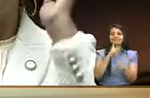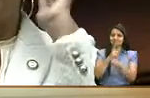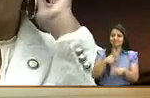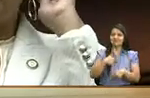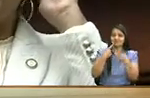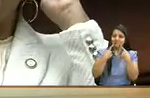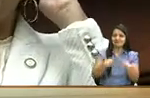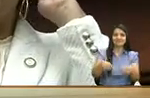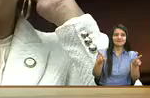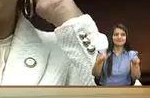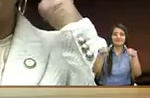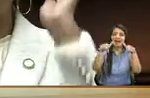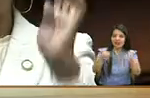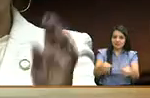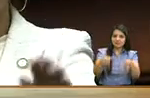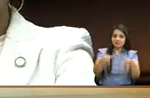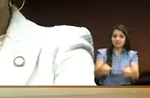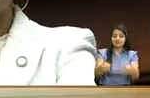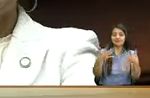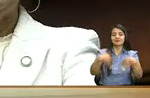decirles, aquí está